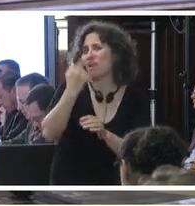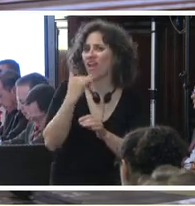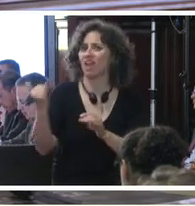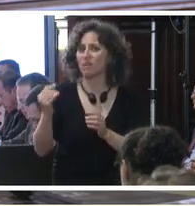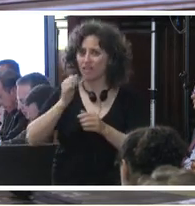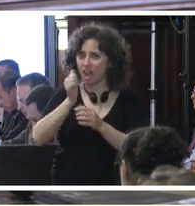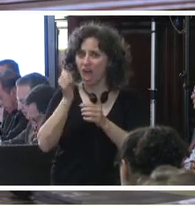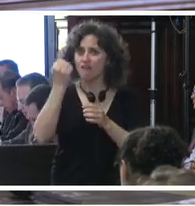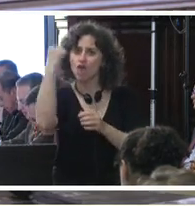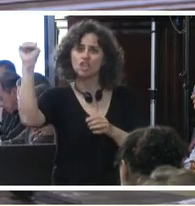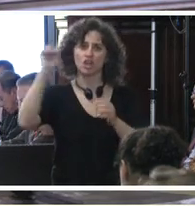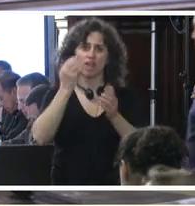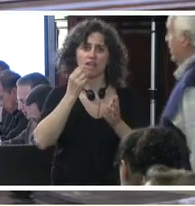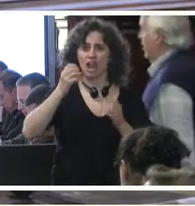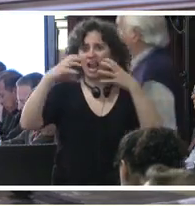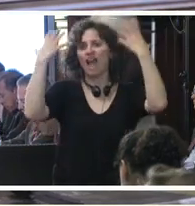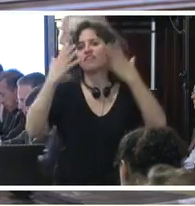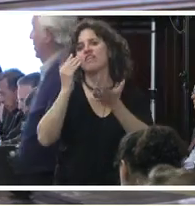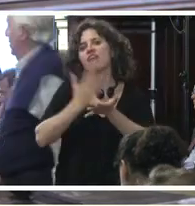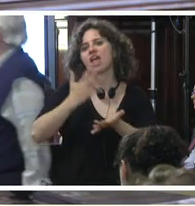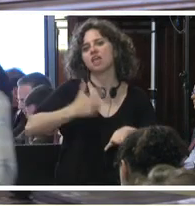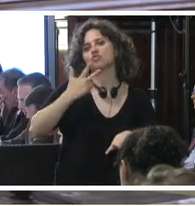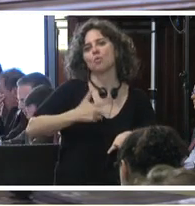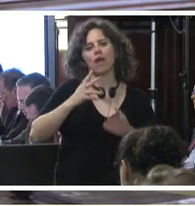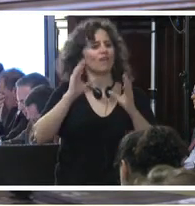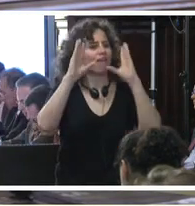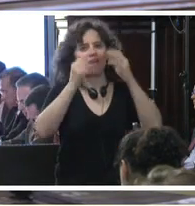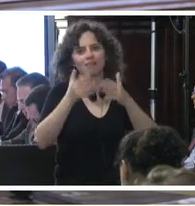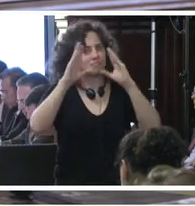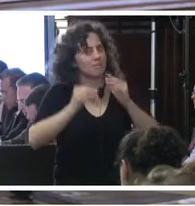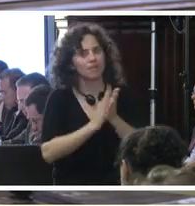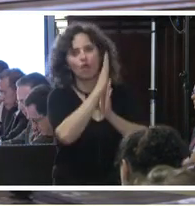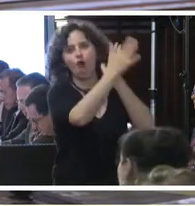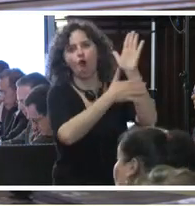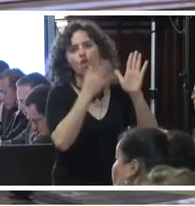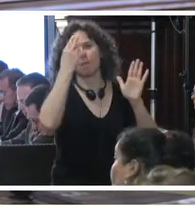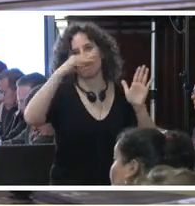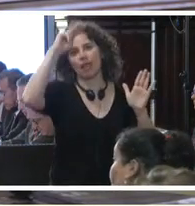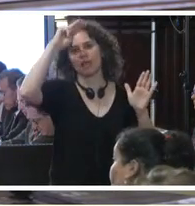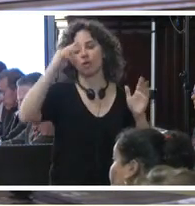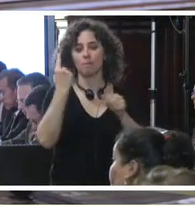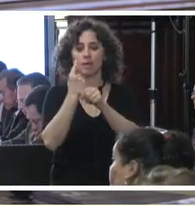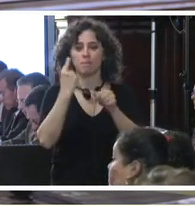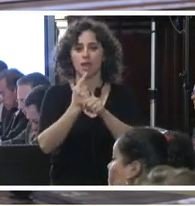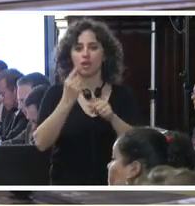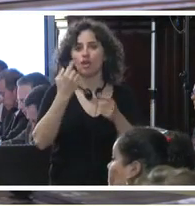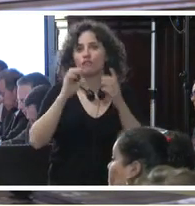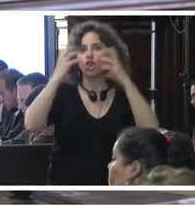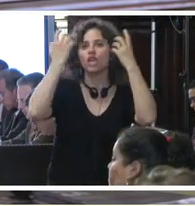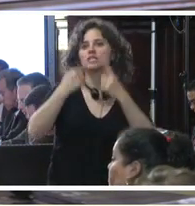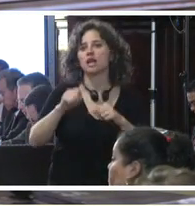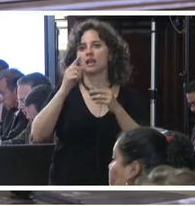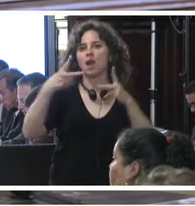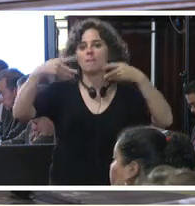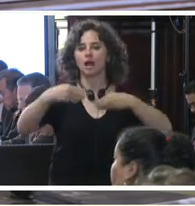violaciones graves a derechos humanos que ocurren prácticamente en todo el territorio nacional. El clima de violencia e impunidad se ha intensificado en el marco